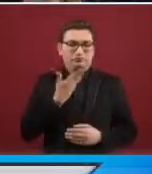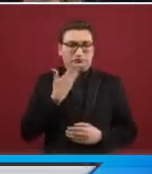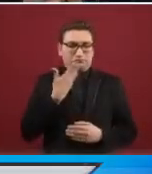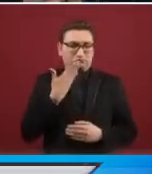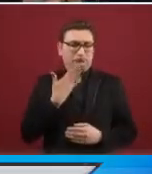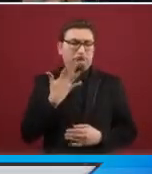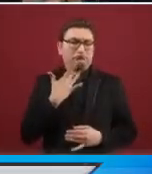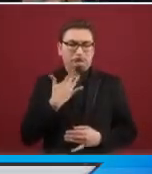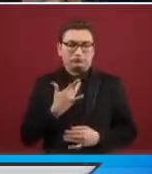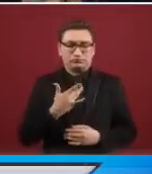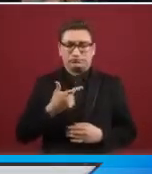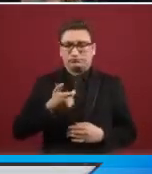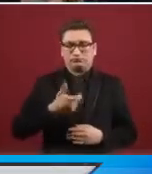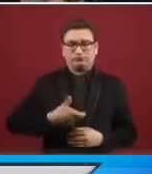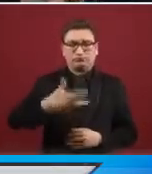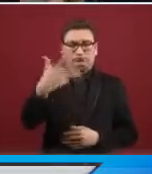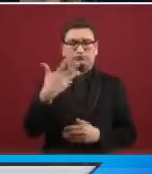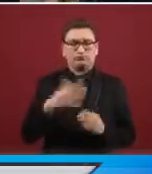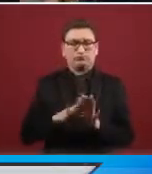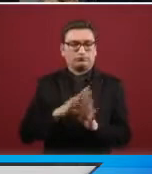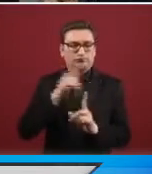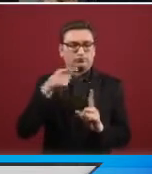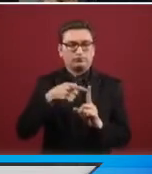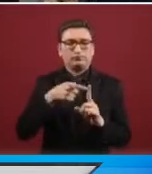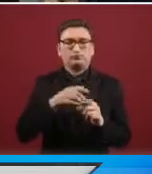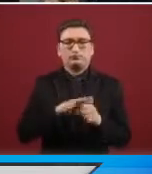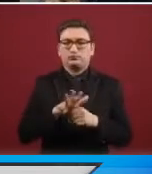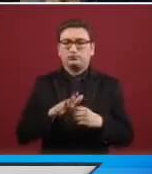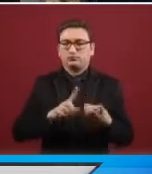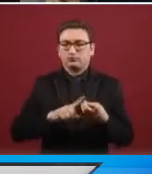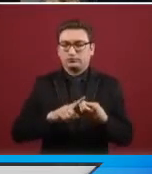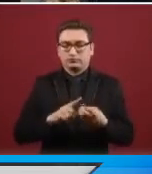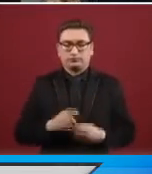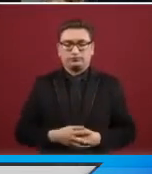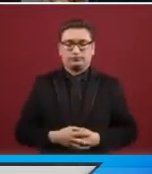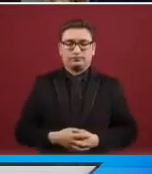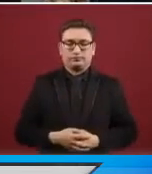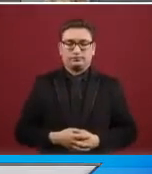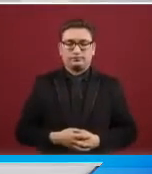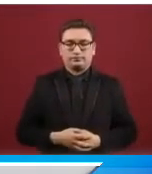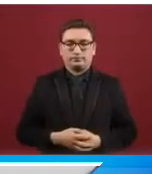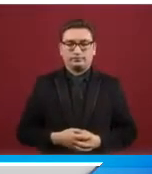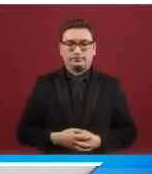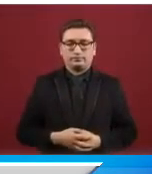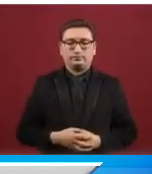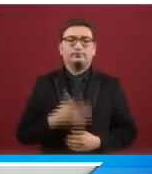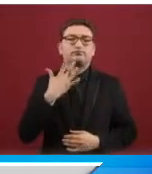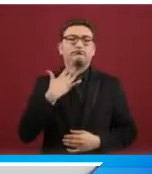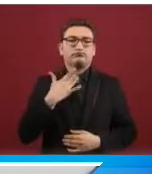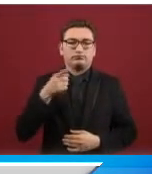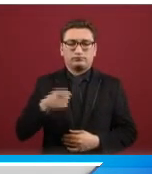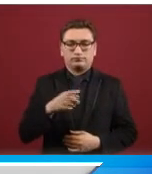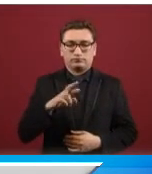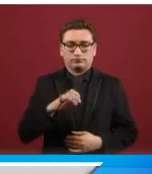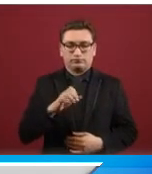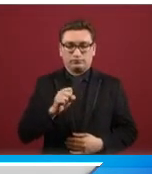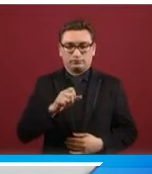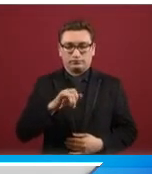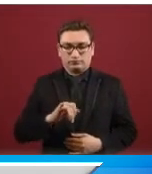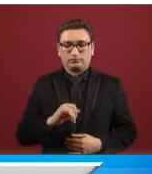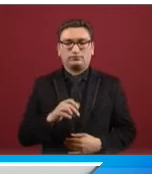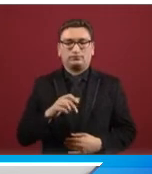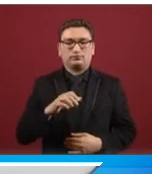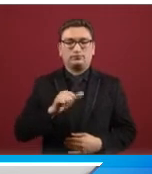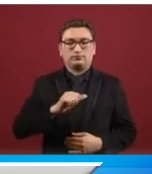Precios de las gasolinas y gas. Precio promedio por litro de gasolina del 20 de junio al 26 de junio. Con precio